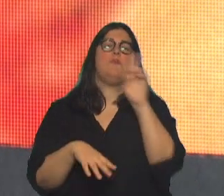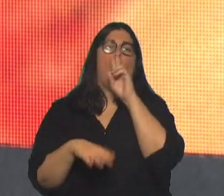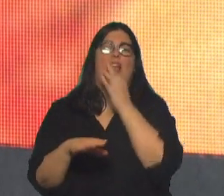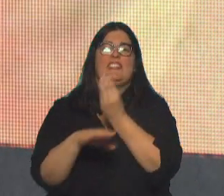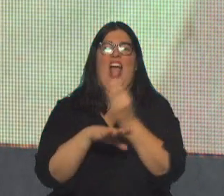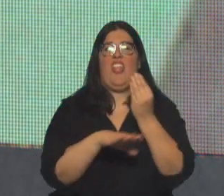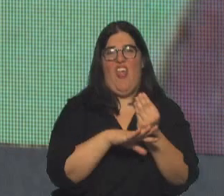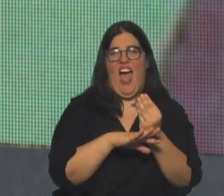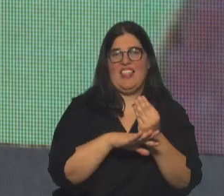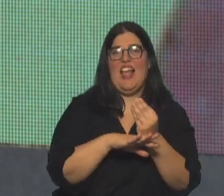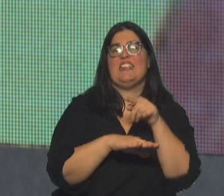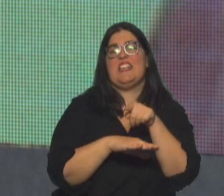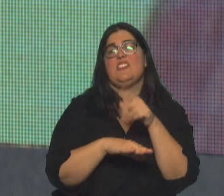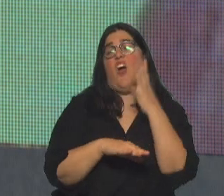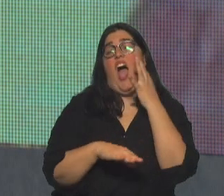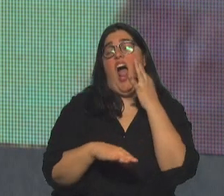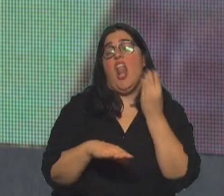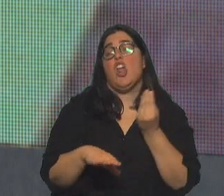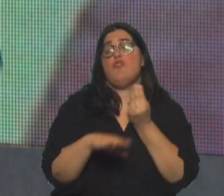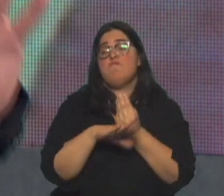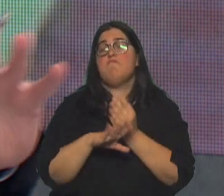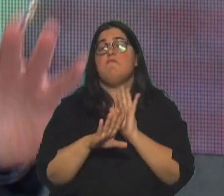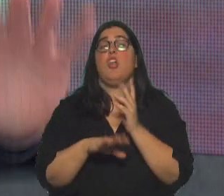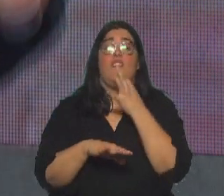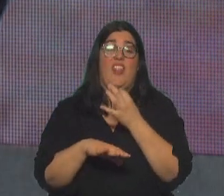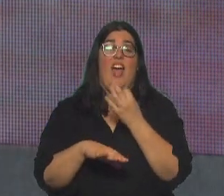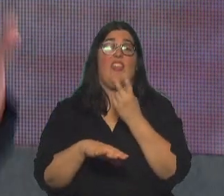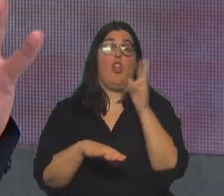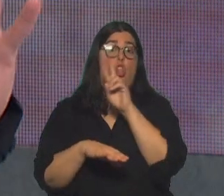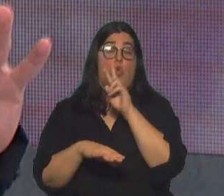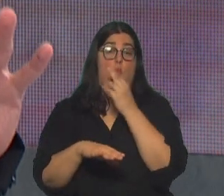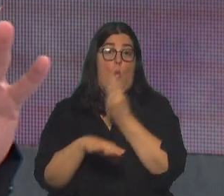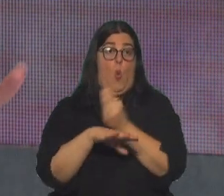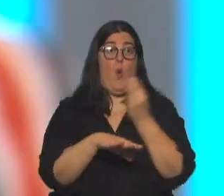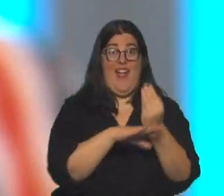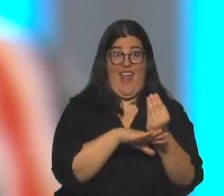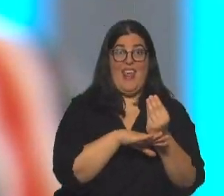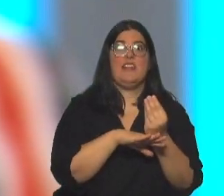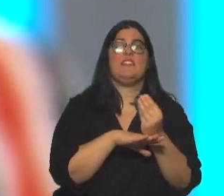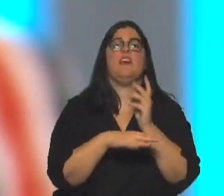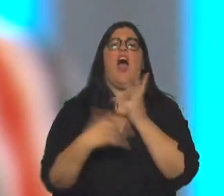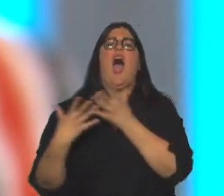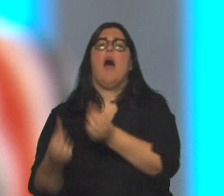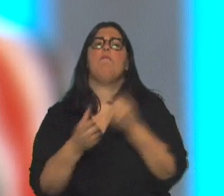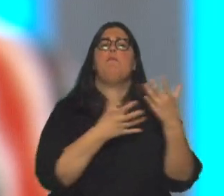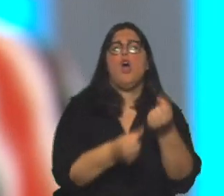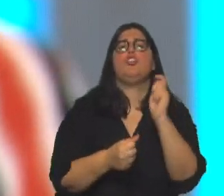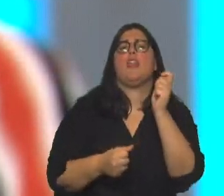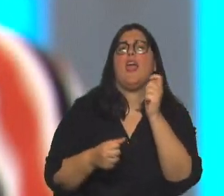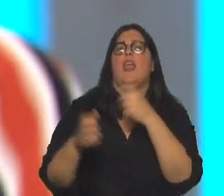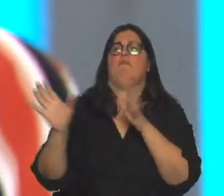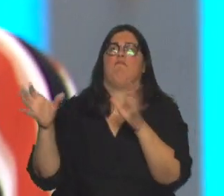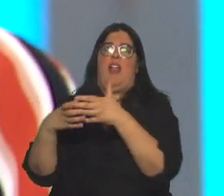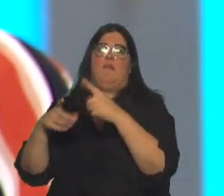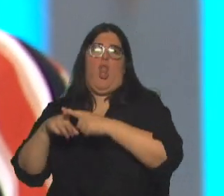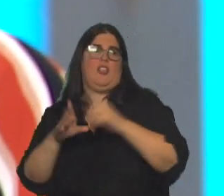genera algún tipo de representatividad, pero digo, son 2 mujeres avaladas por las estructuras políticas más importantes. Habrá que ver qué margen tiene,